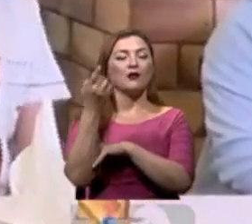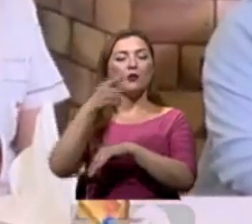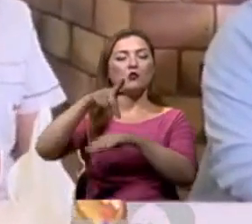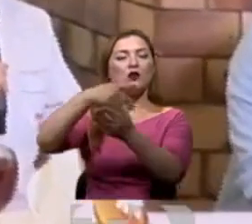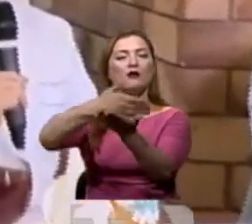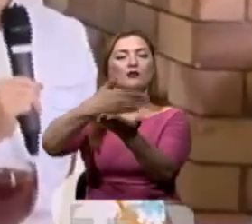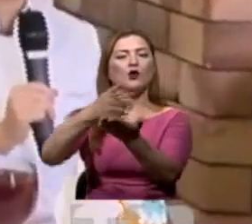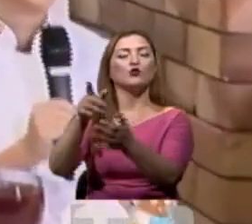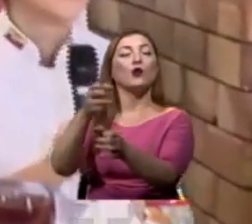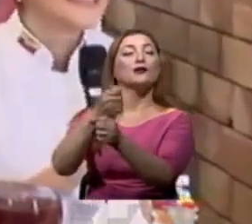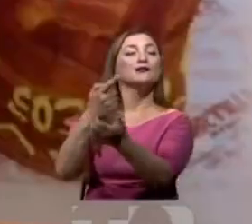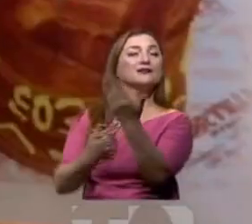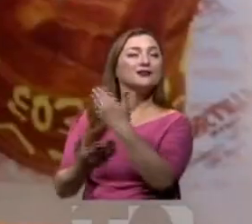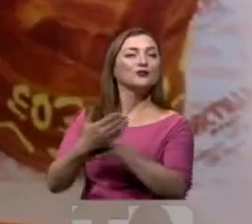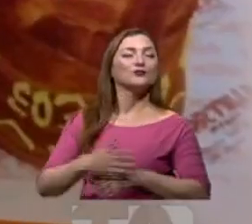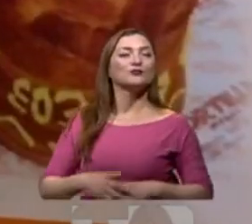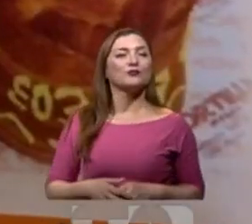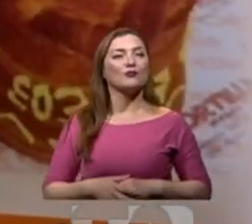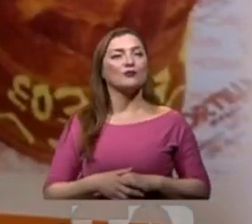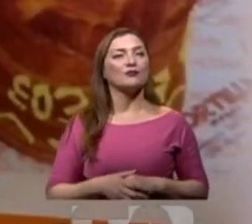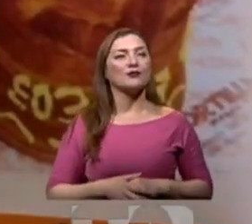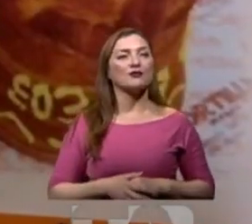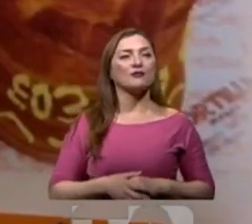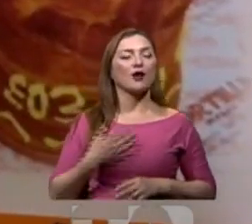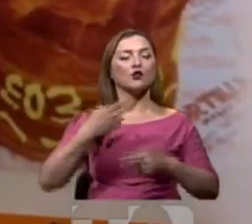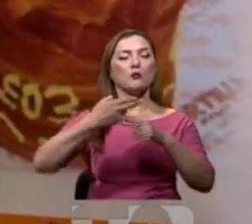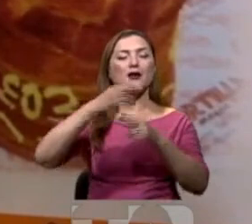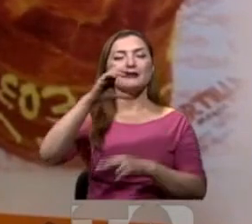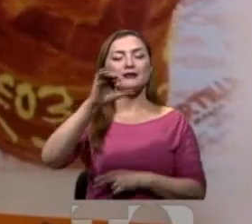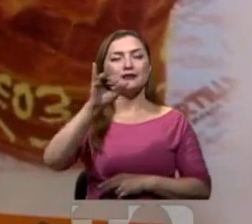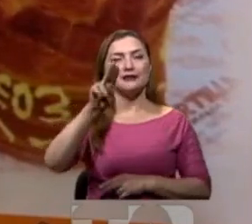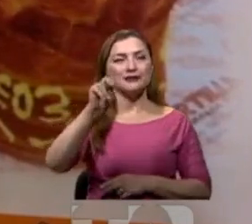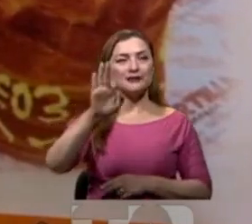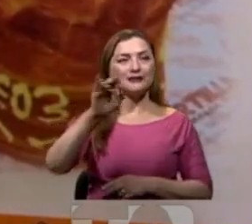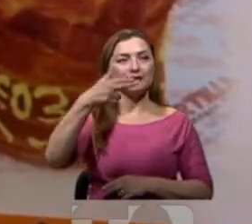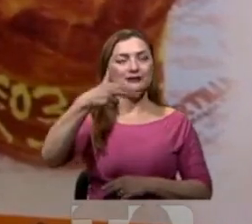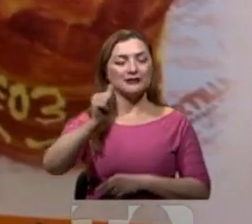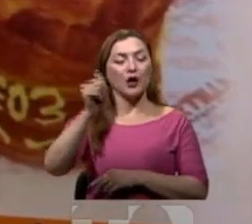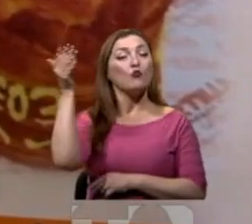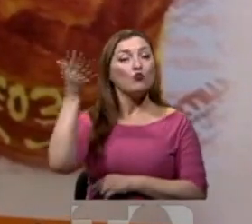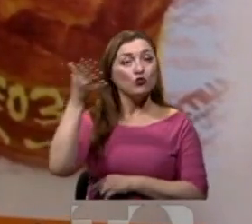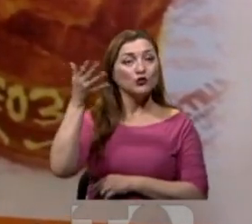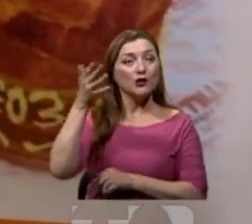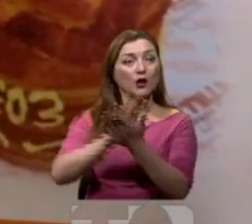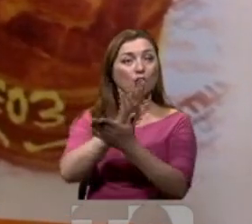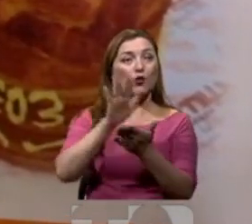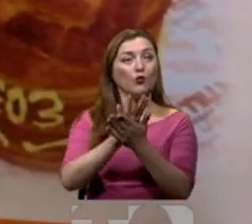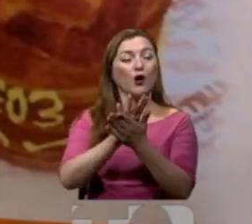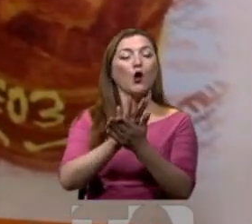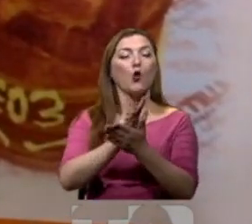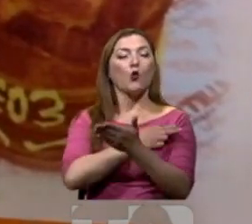para que lo vayan conociendo un poquito más. A ver, mi nombre es Cintia Peña Fiel, más conocida como la chef Titi, soy docente de la Escuela de Gastronomía de la